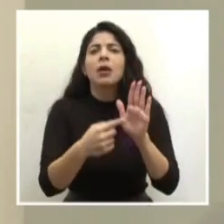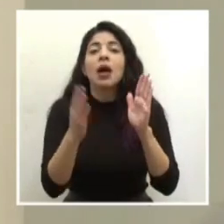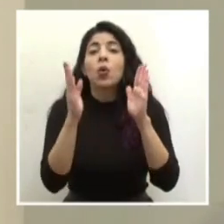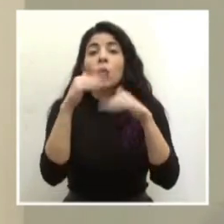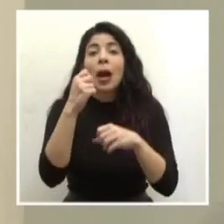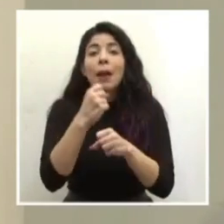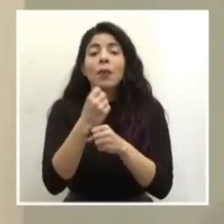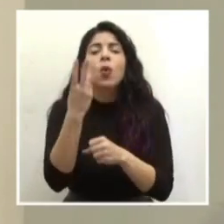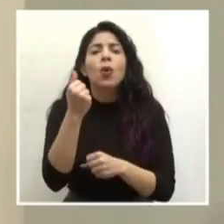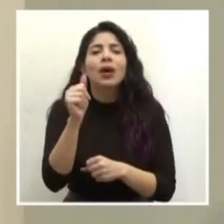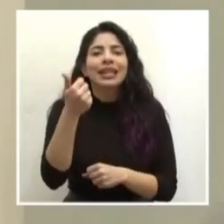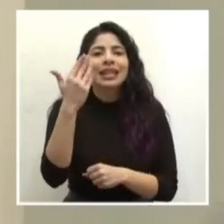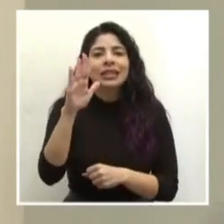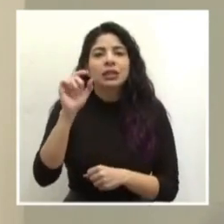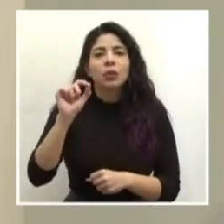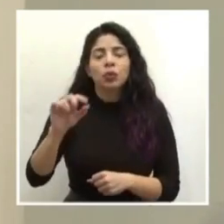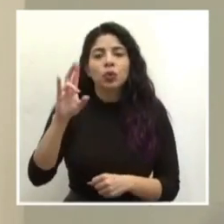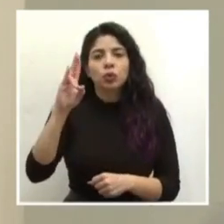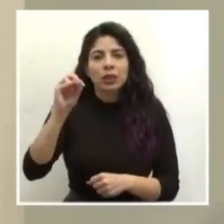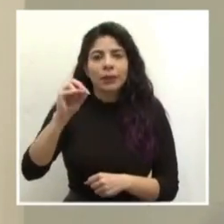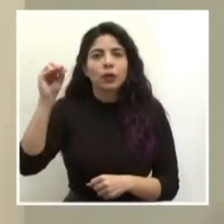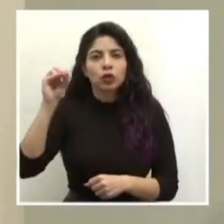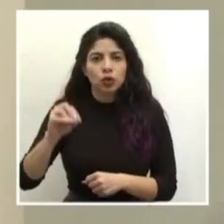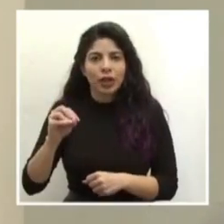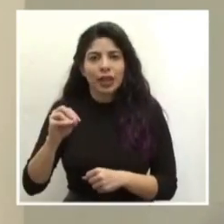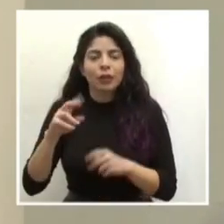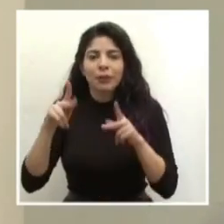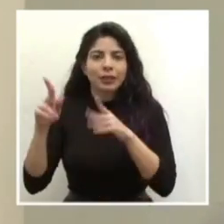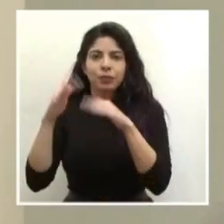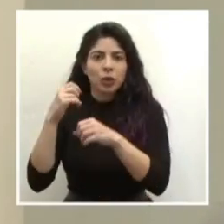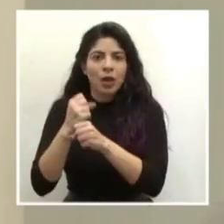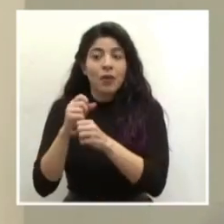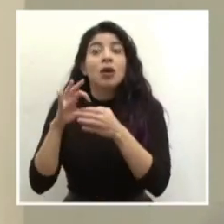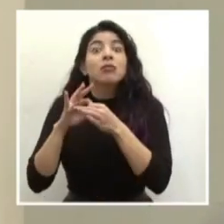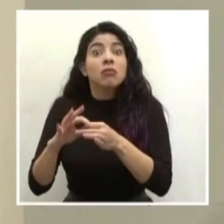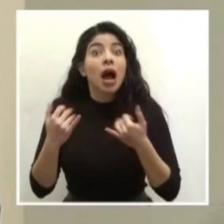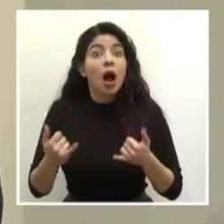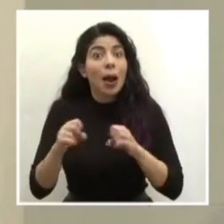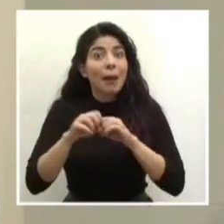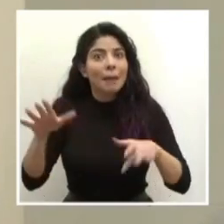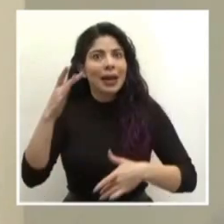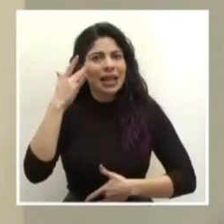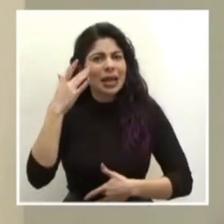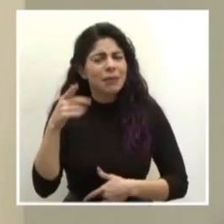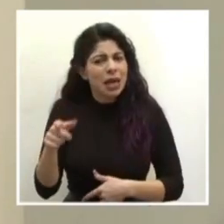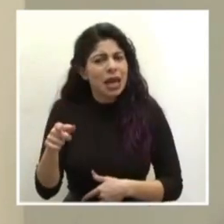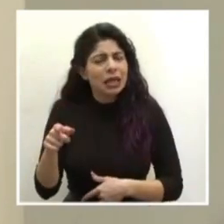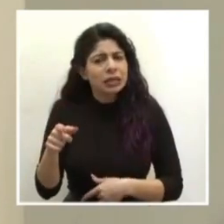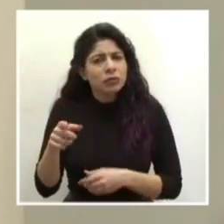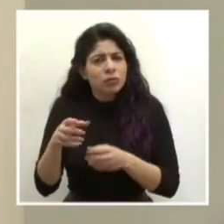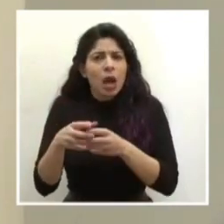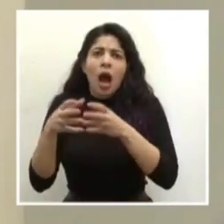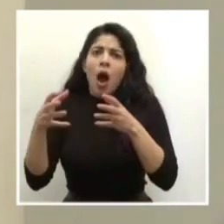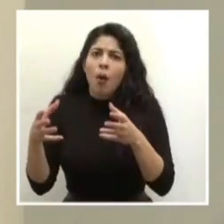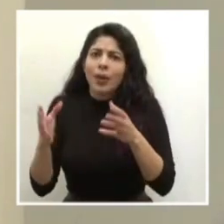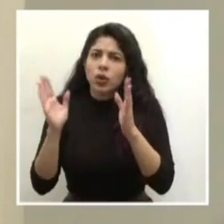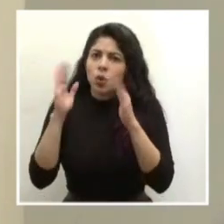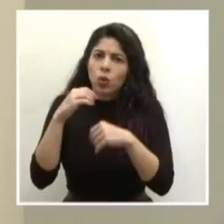desempleo del 15.7%, esto en el contexto de la pandemia. Es un incremento del